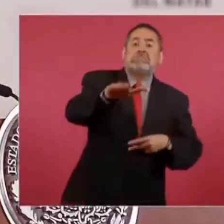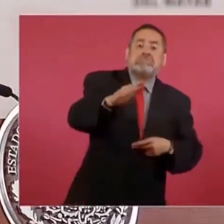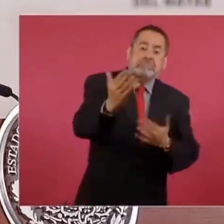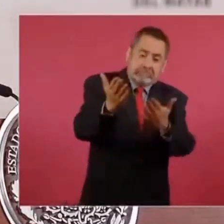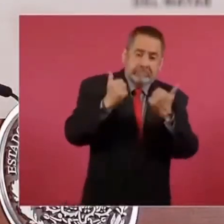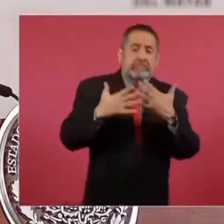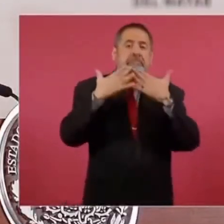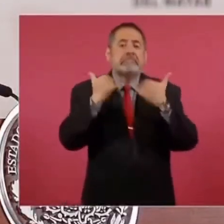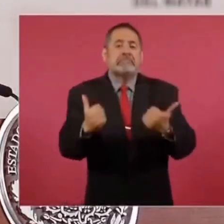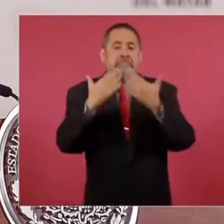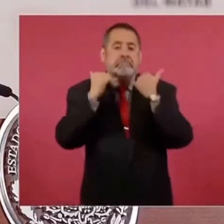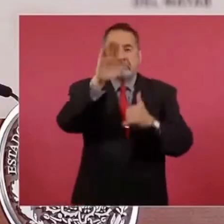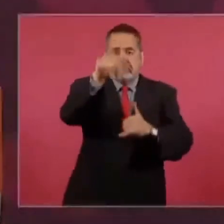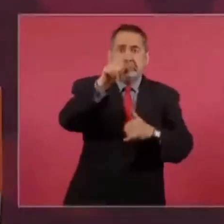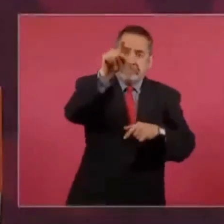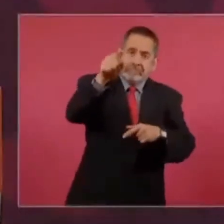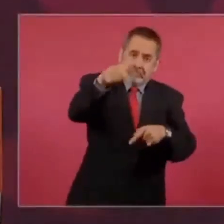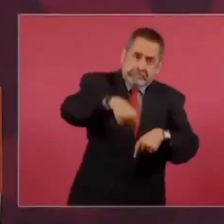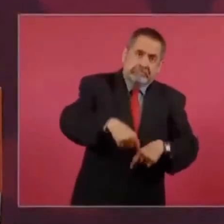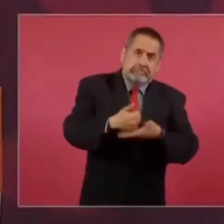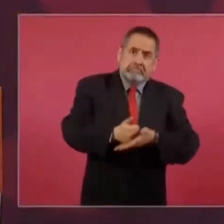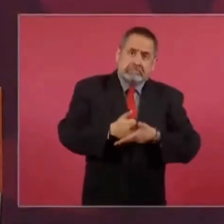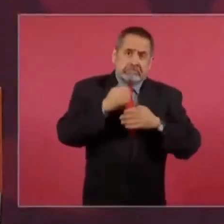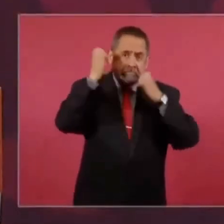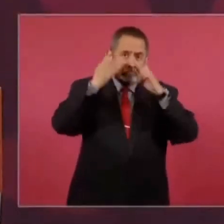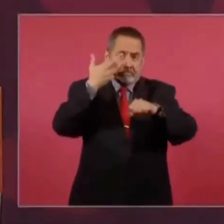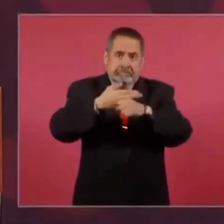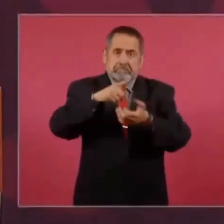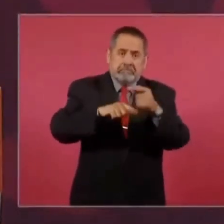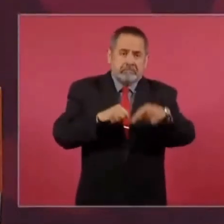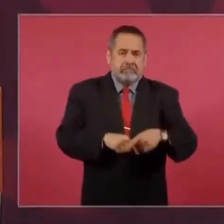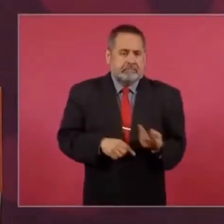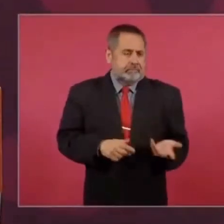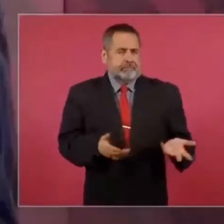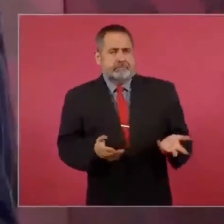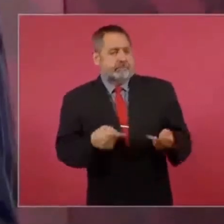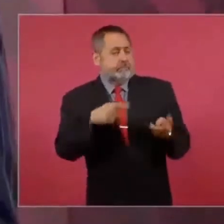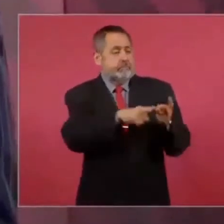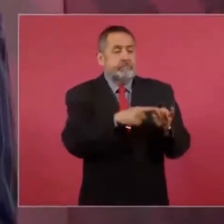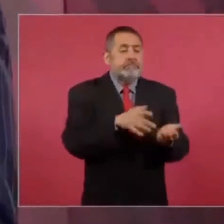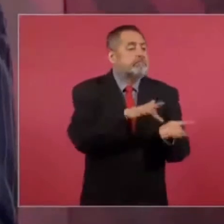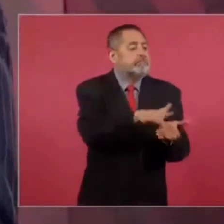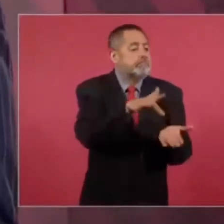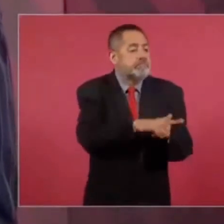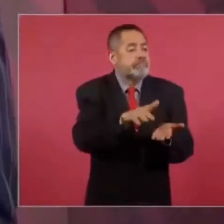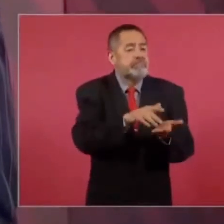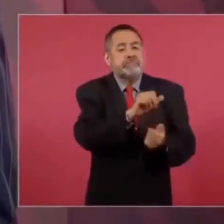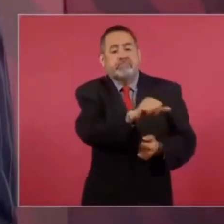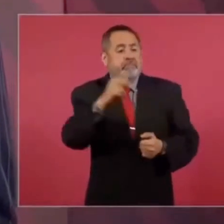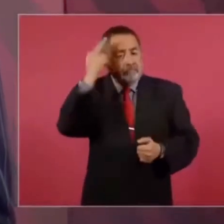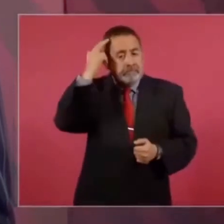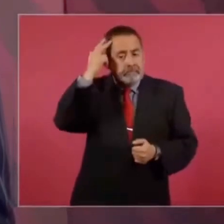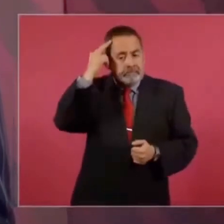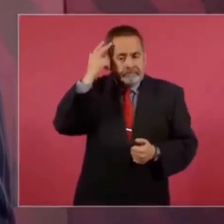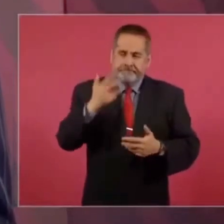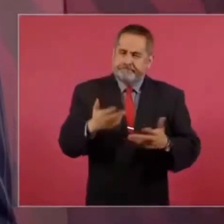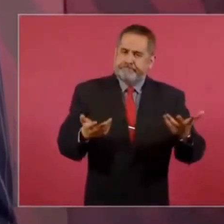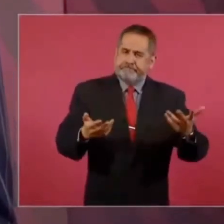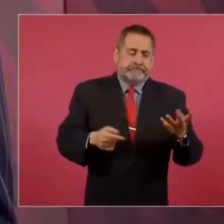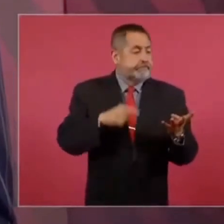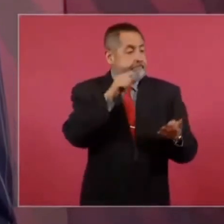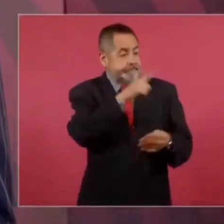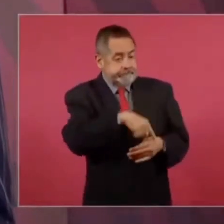y luego cómo respaldaron a Porfirio Díaz y luego cómo se